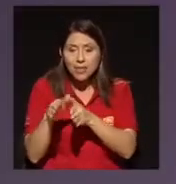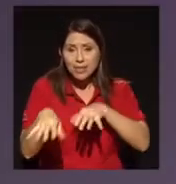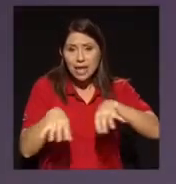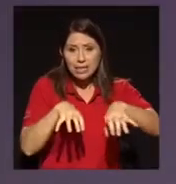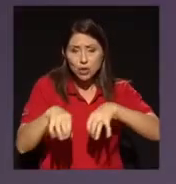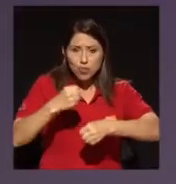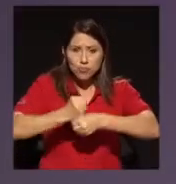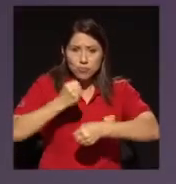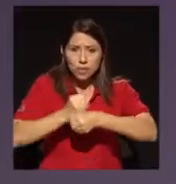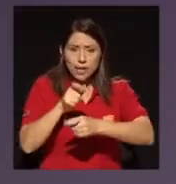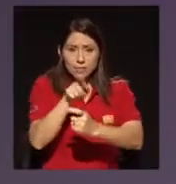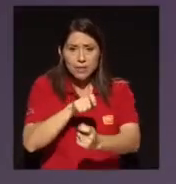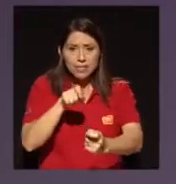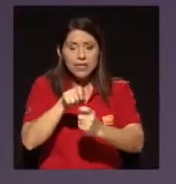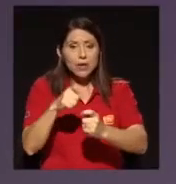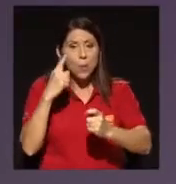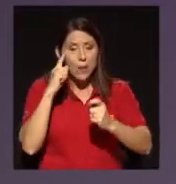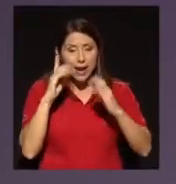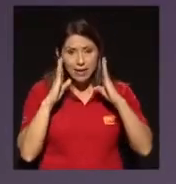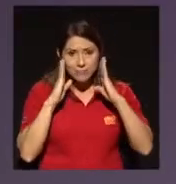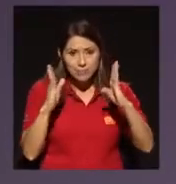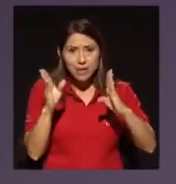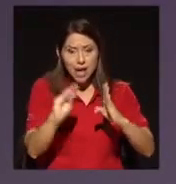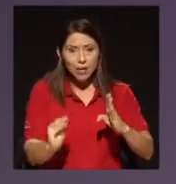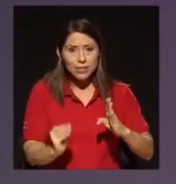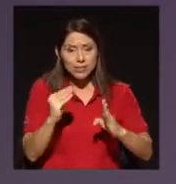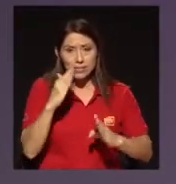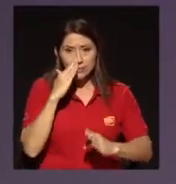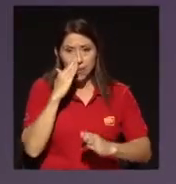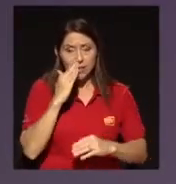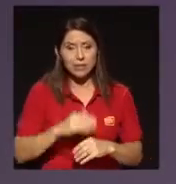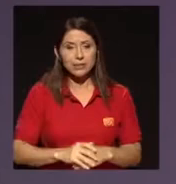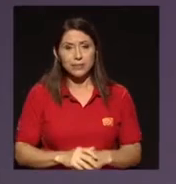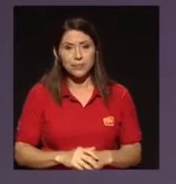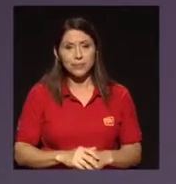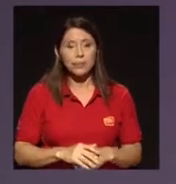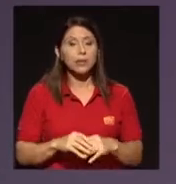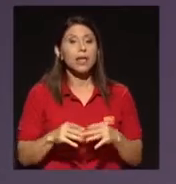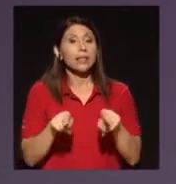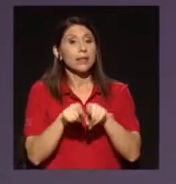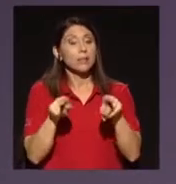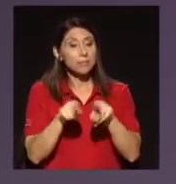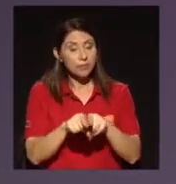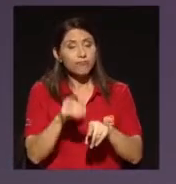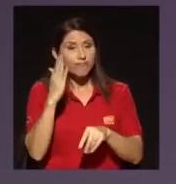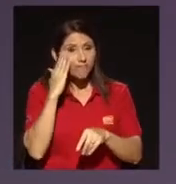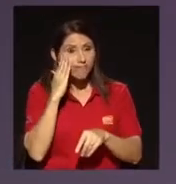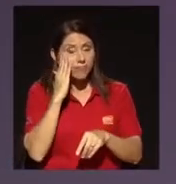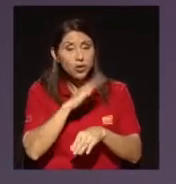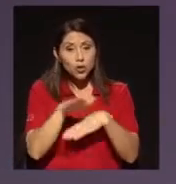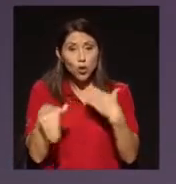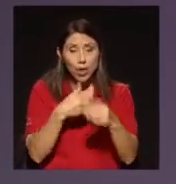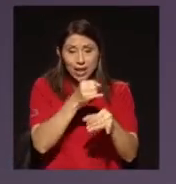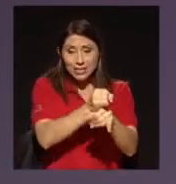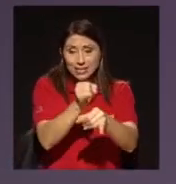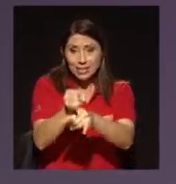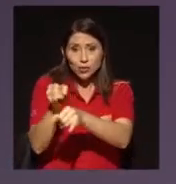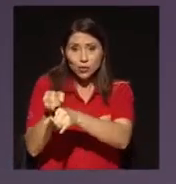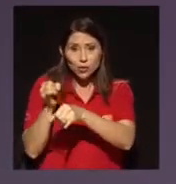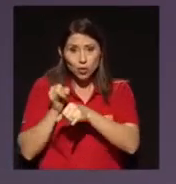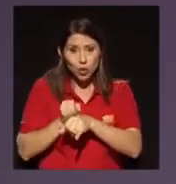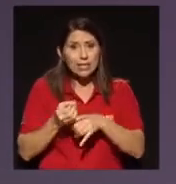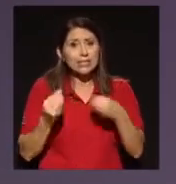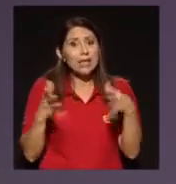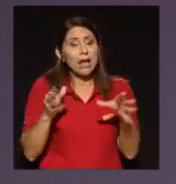abordaje de la atención de las adolescentes madres. Es importante señalar que todas las instituciones han venido creciendo en la